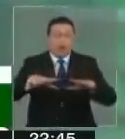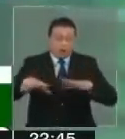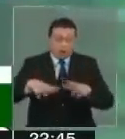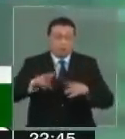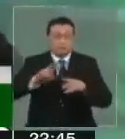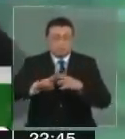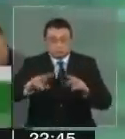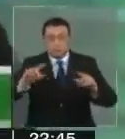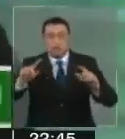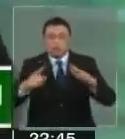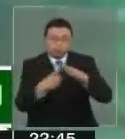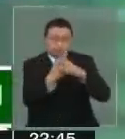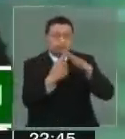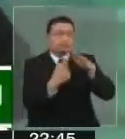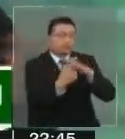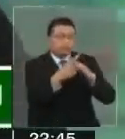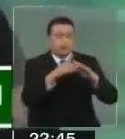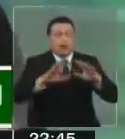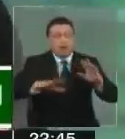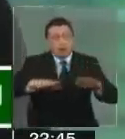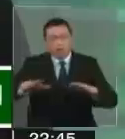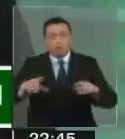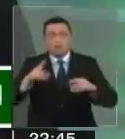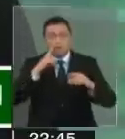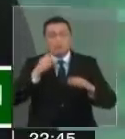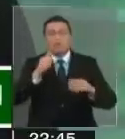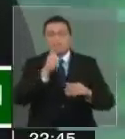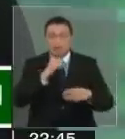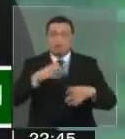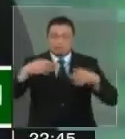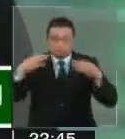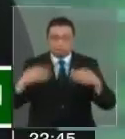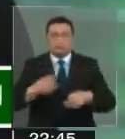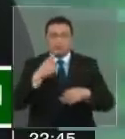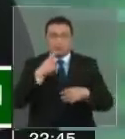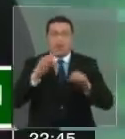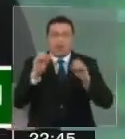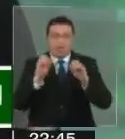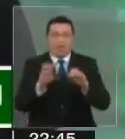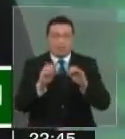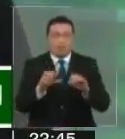haciendo intentos, etcétera, pero, o sea, definitivamente